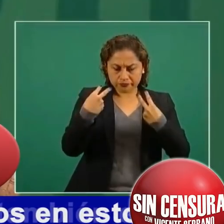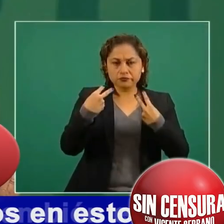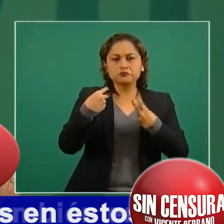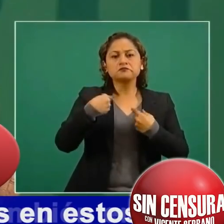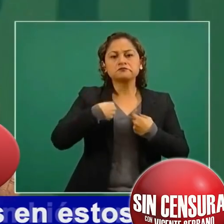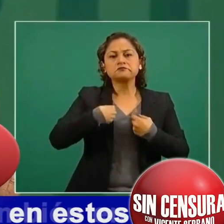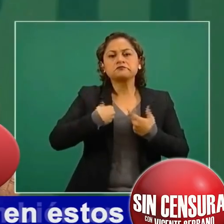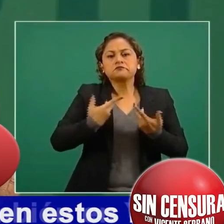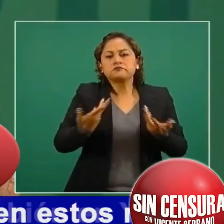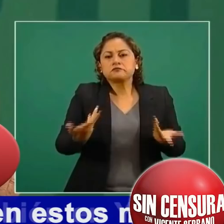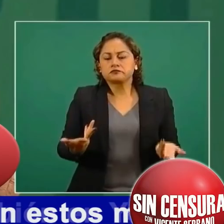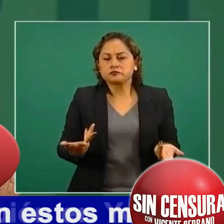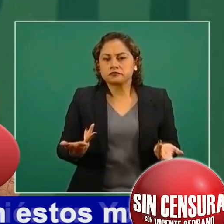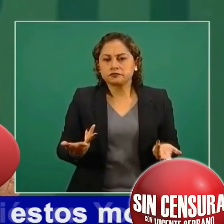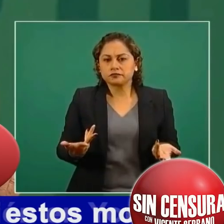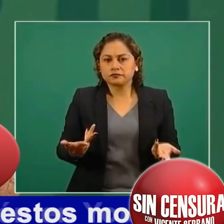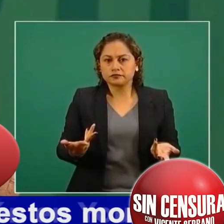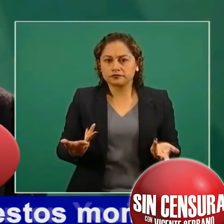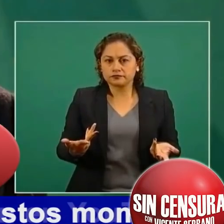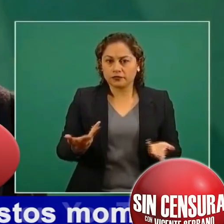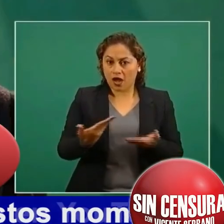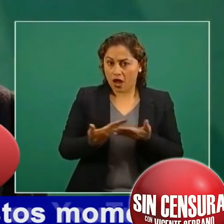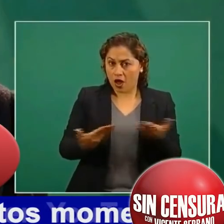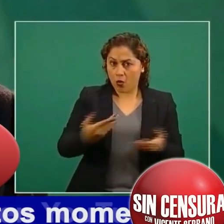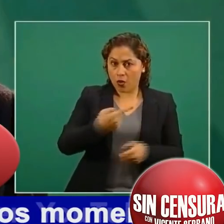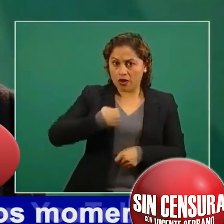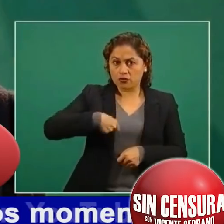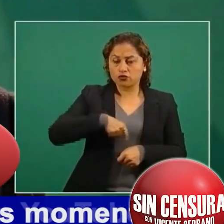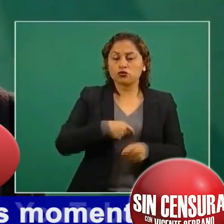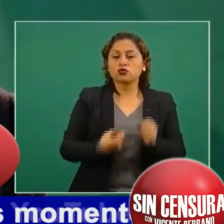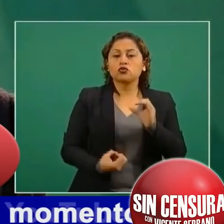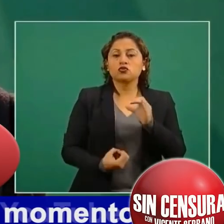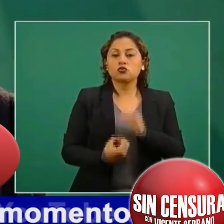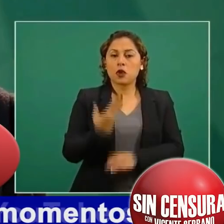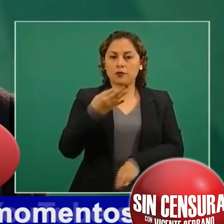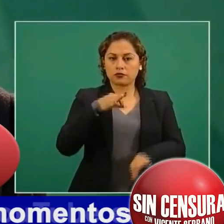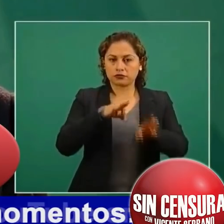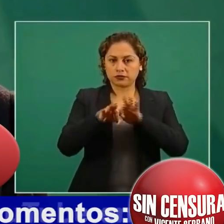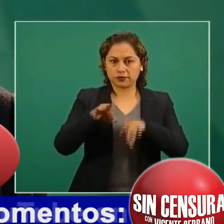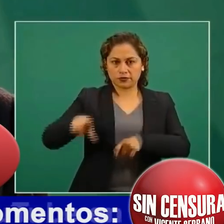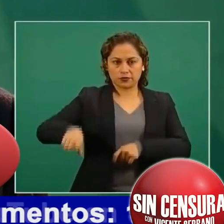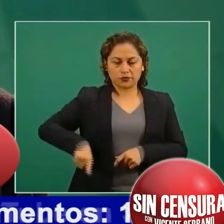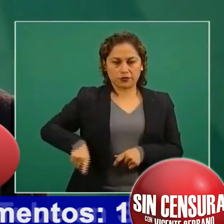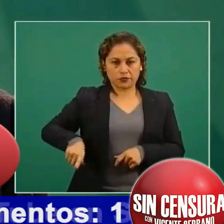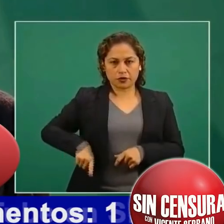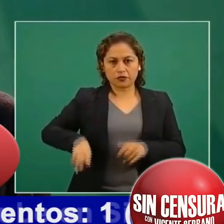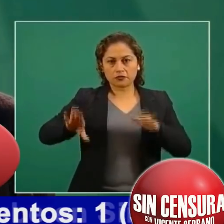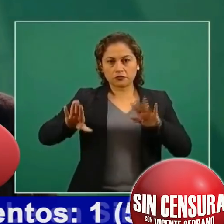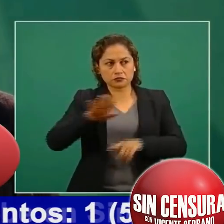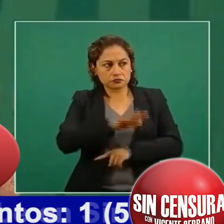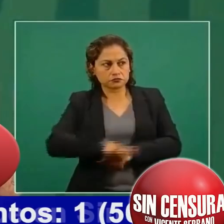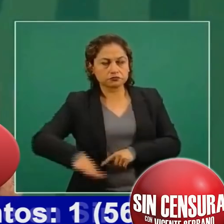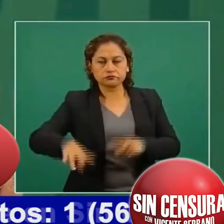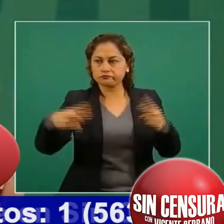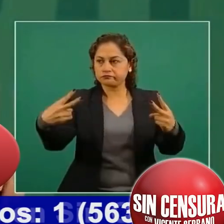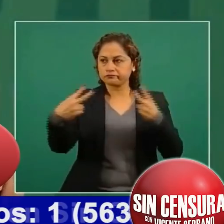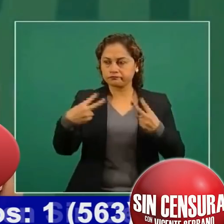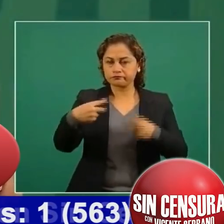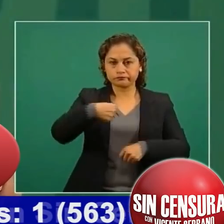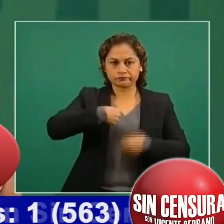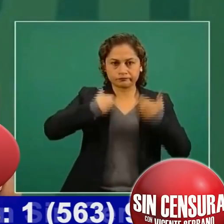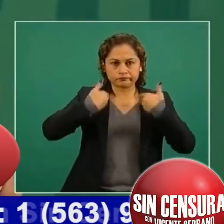a los nuevos servidores públicos. Por eso es que mandé